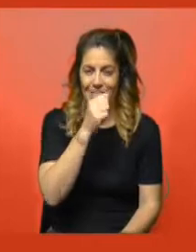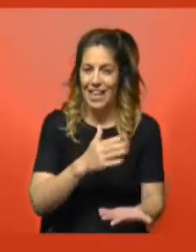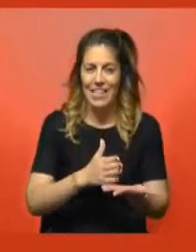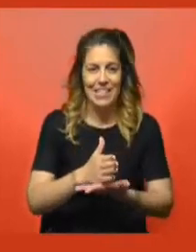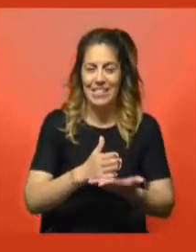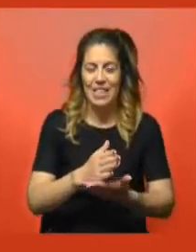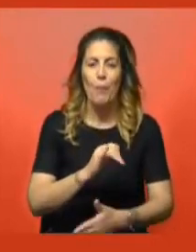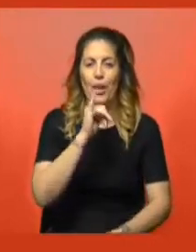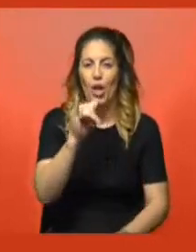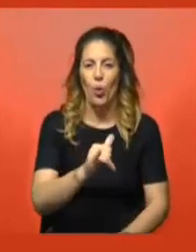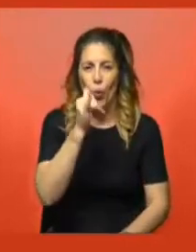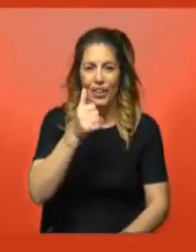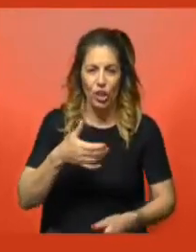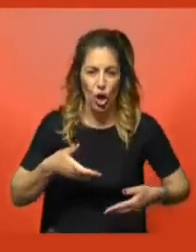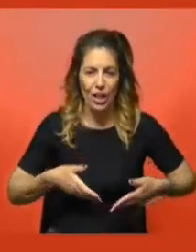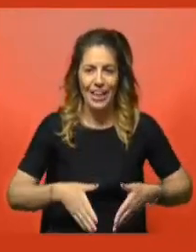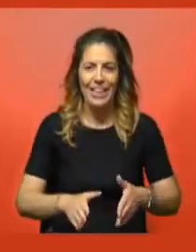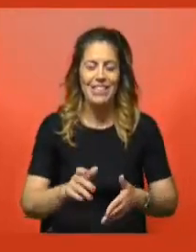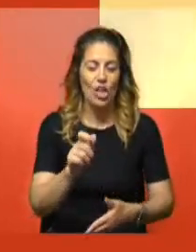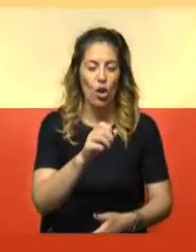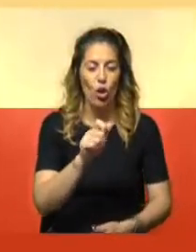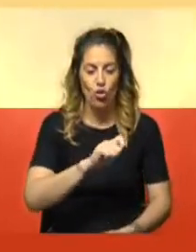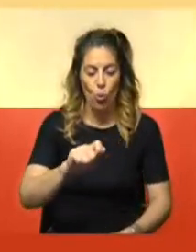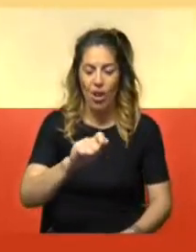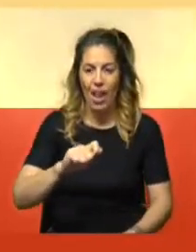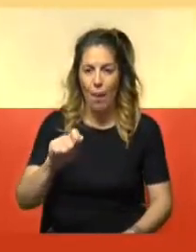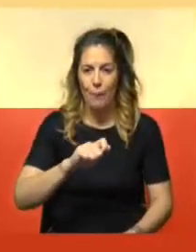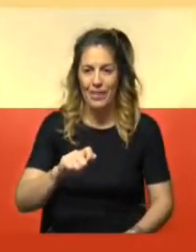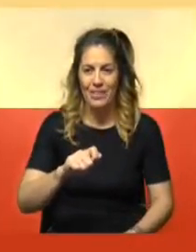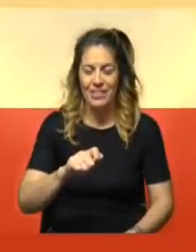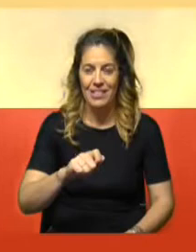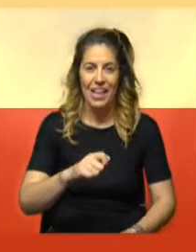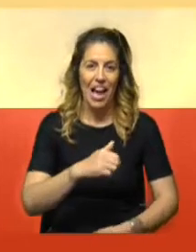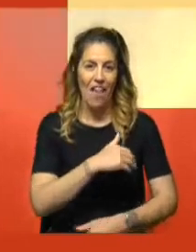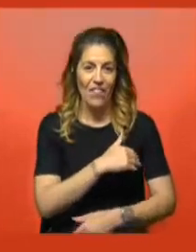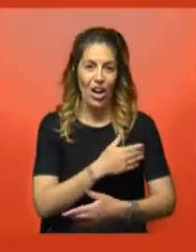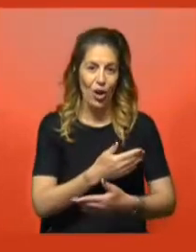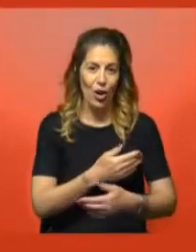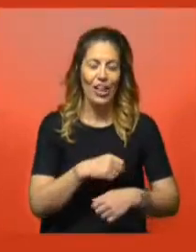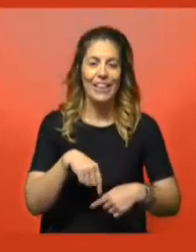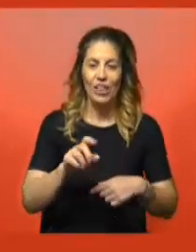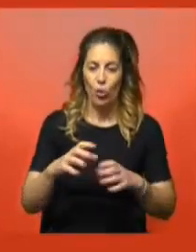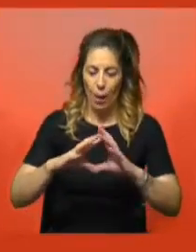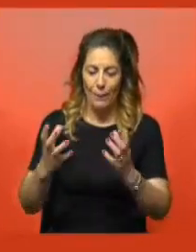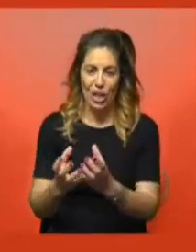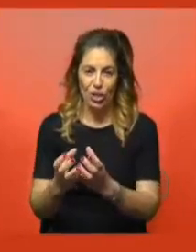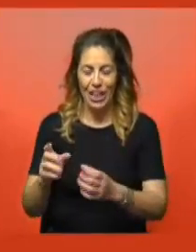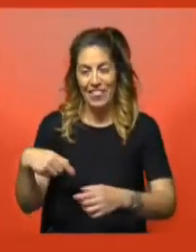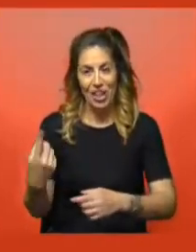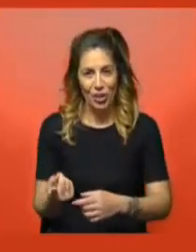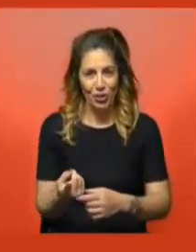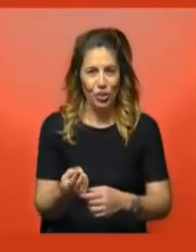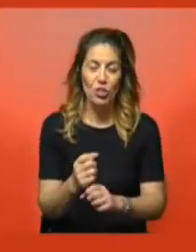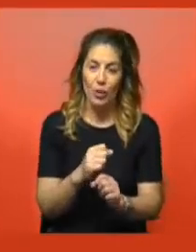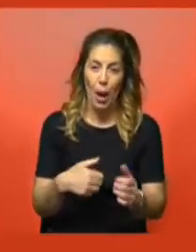comento que nací con un lápiz debajo de un brazo con una pelota debajo del otro no me hubiera tenido